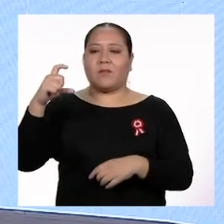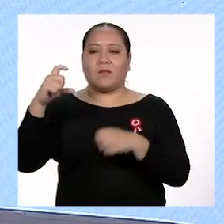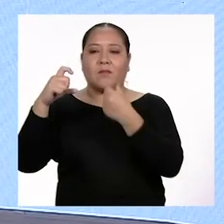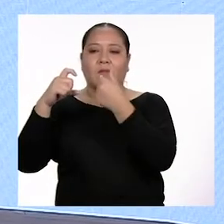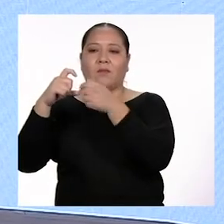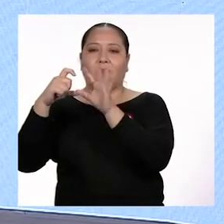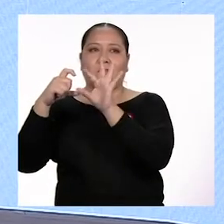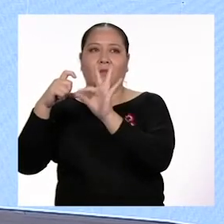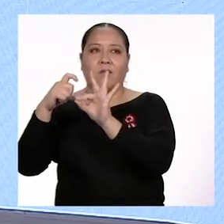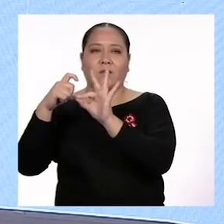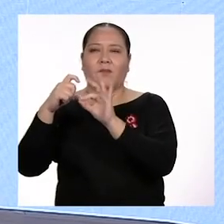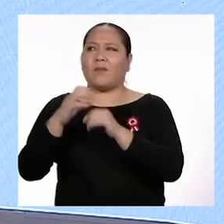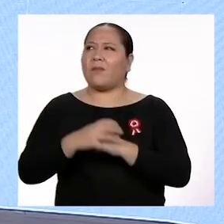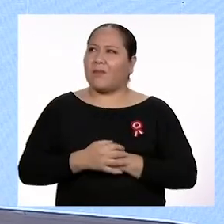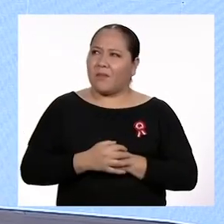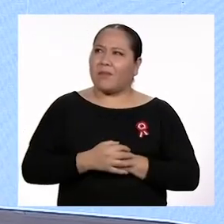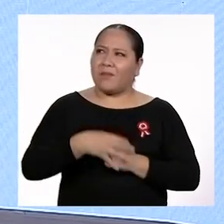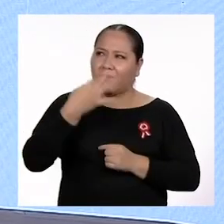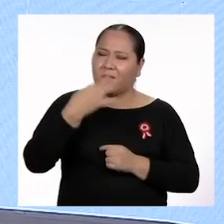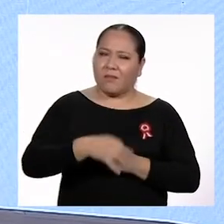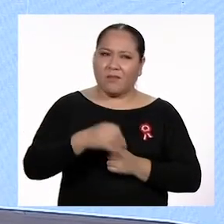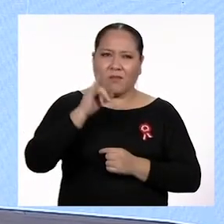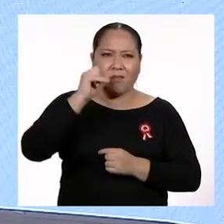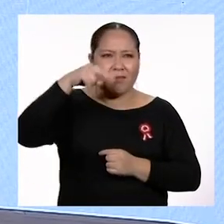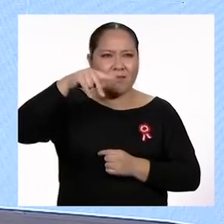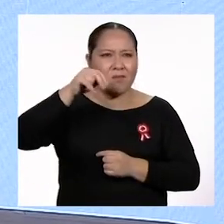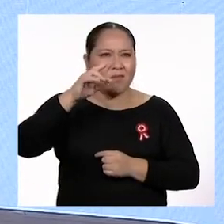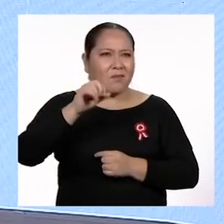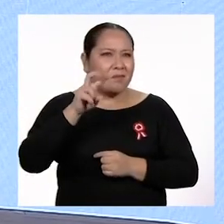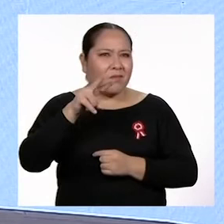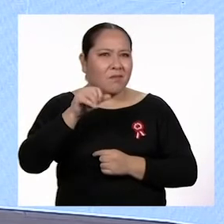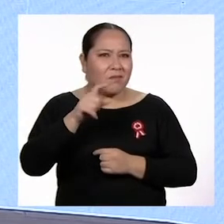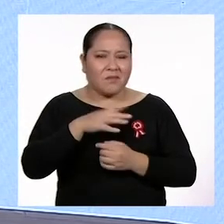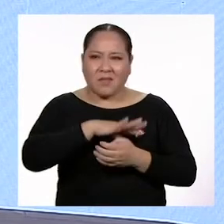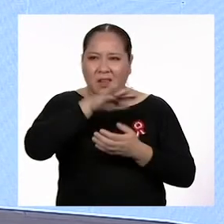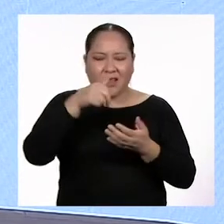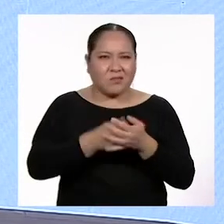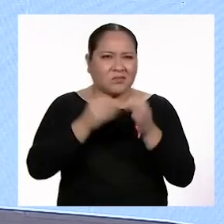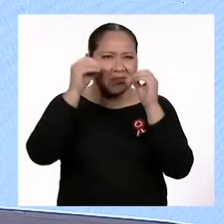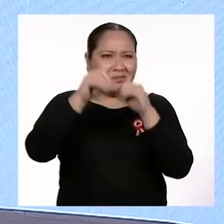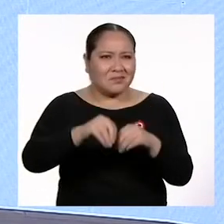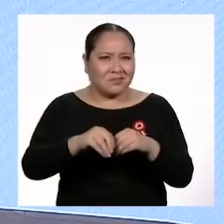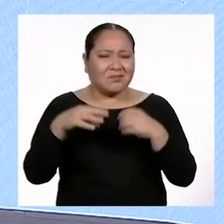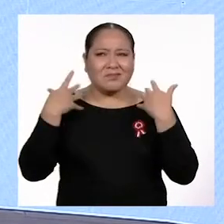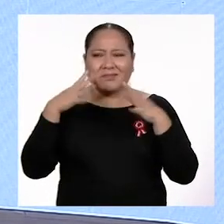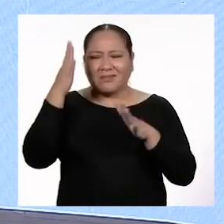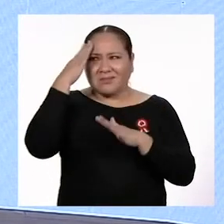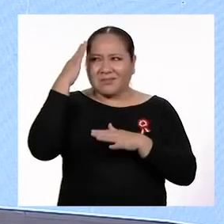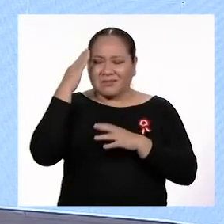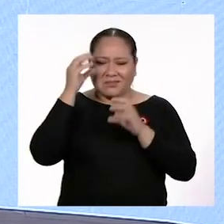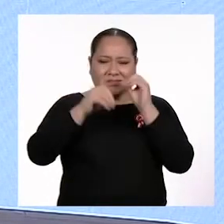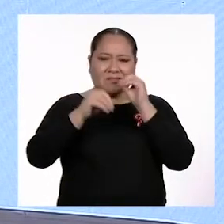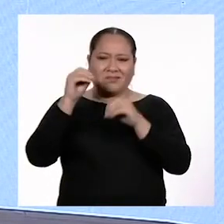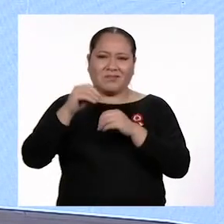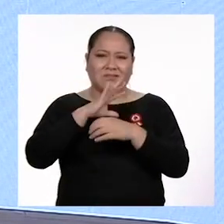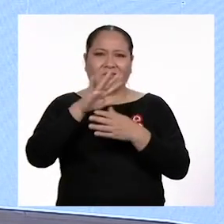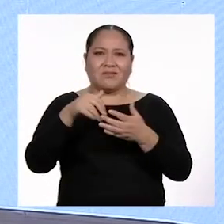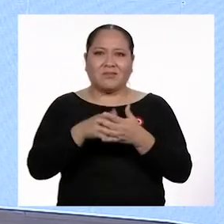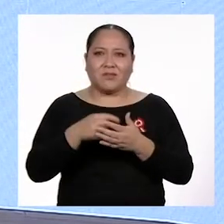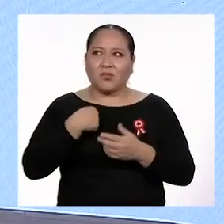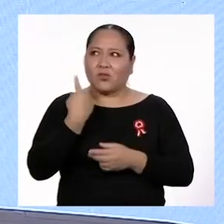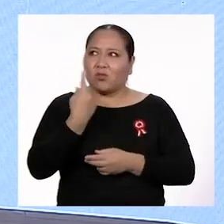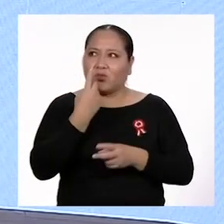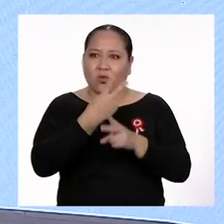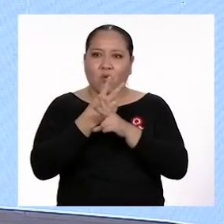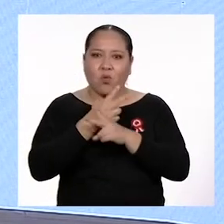De verdad que los intervalos pueden ser aplicados a todo. Ahora ya sé que puedo contar con ellos no solo para mi